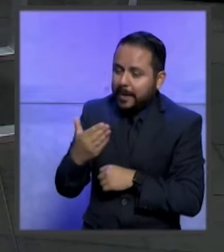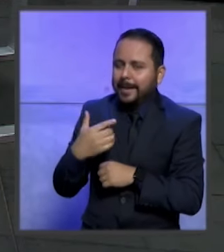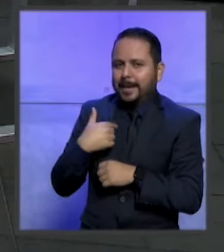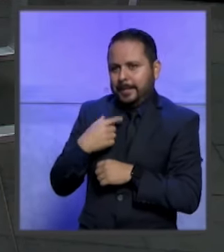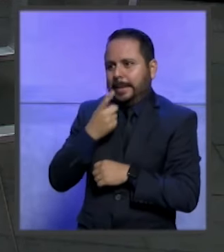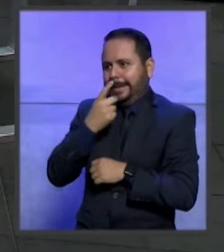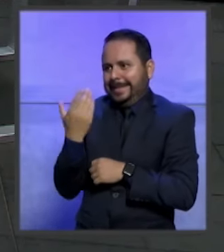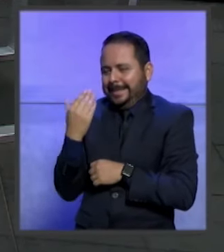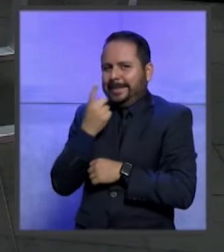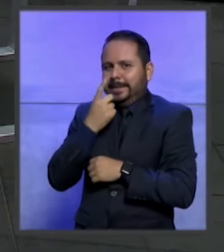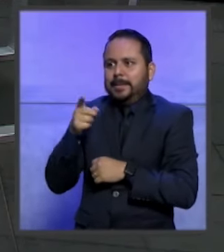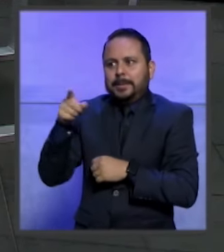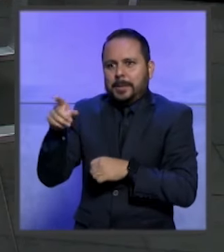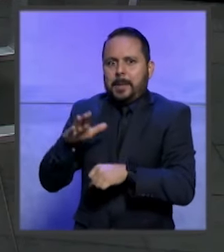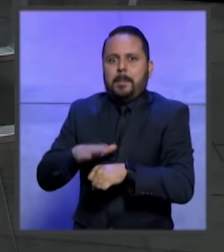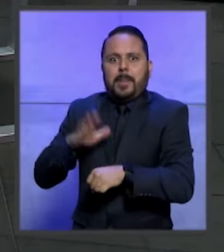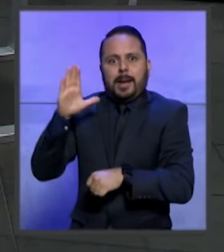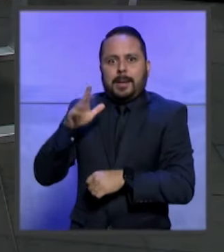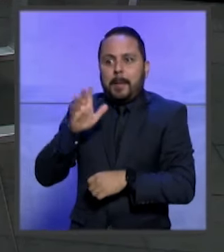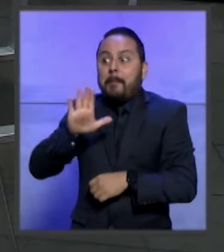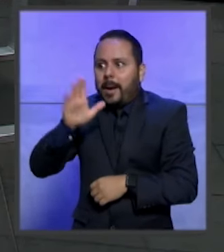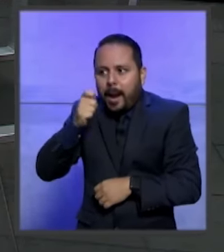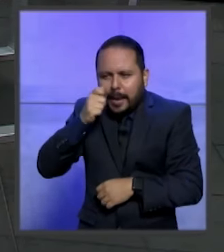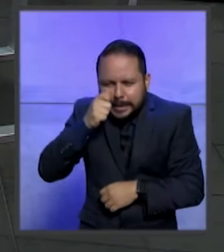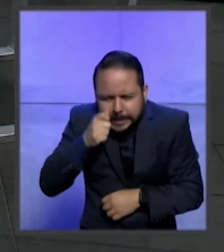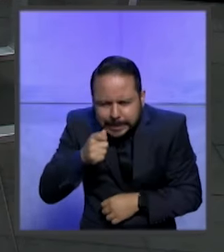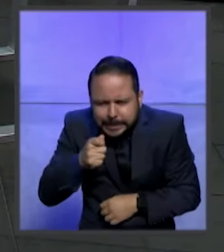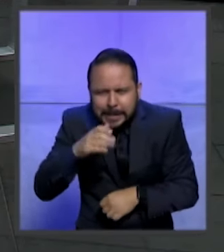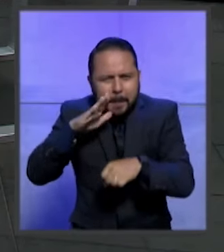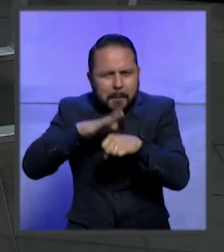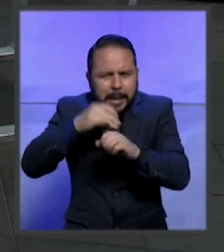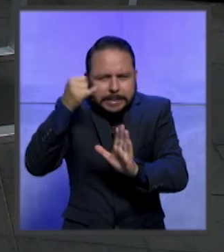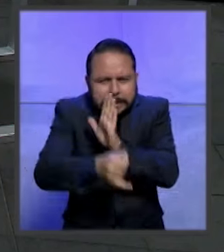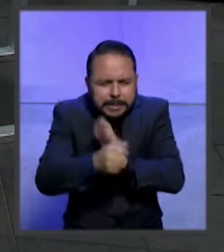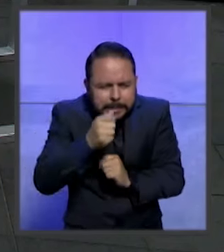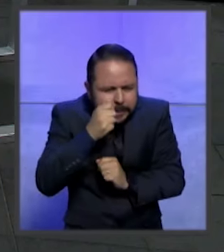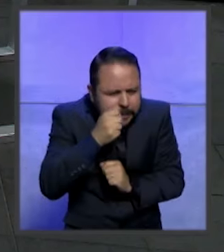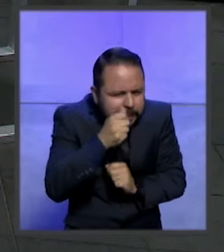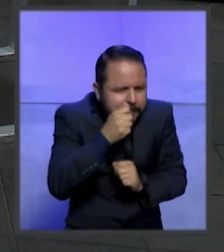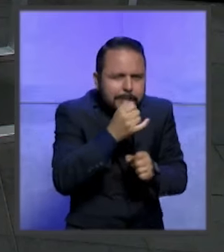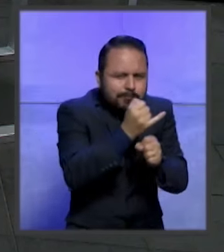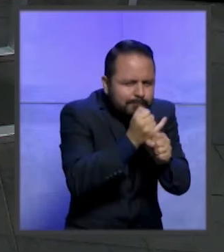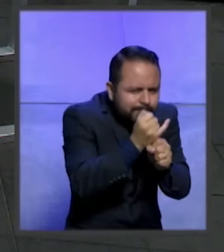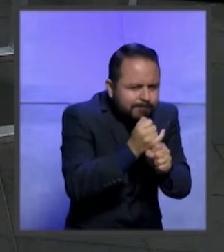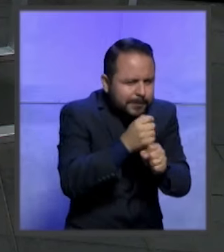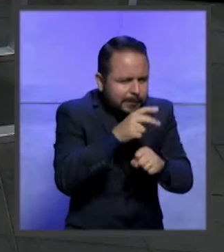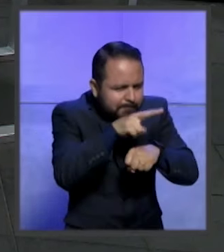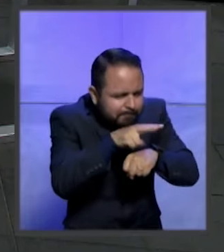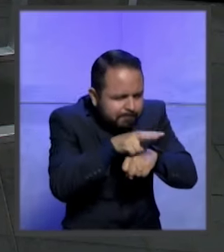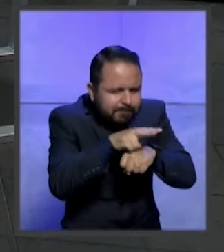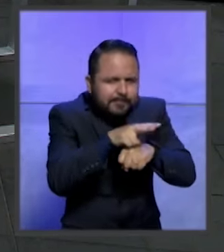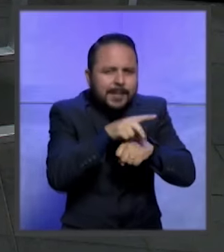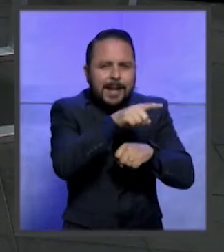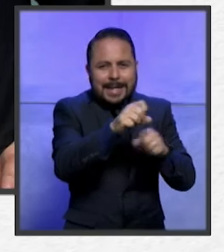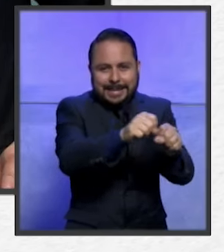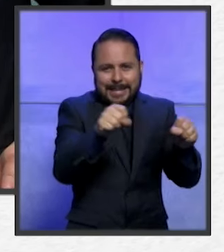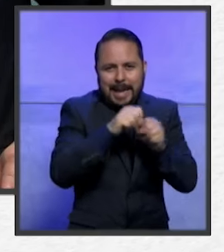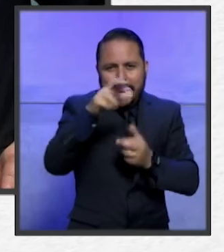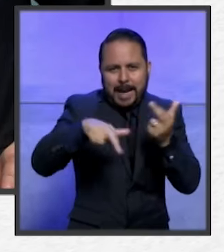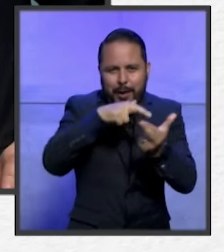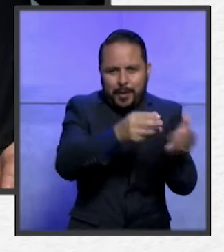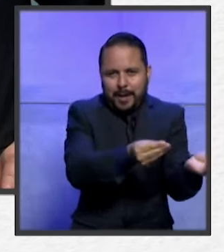pero como te digo tienes que estar eh con con la lupa con el ente para ampliar toda la información que te proporcionan